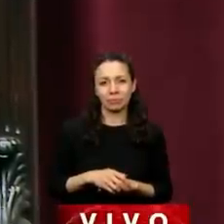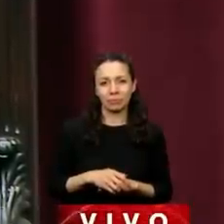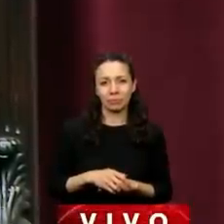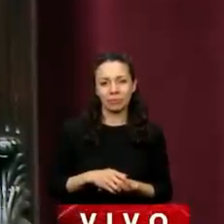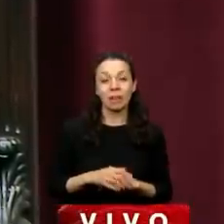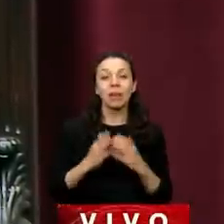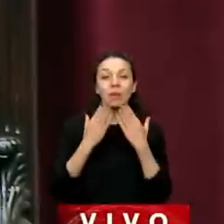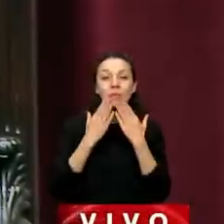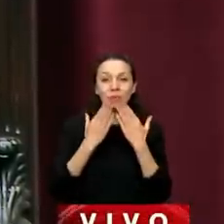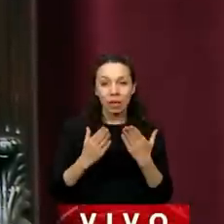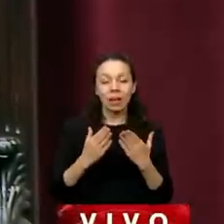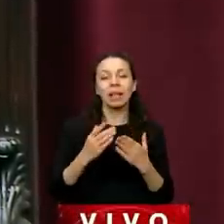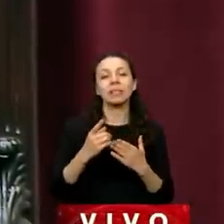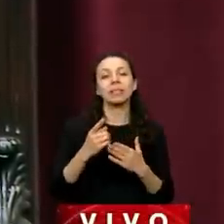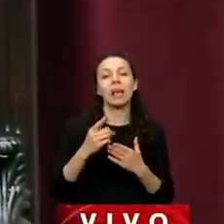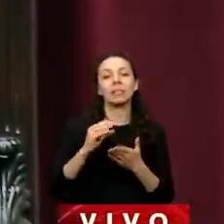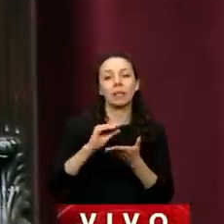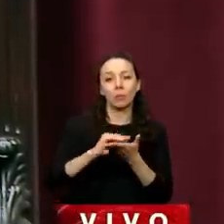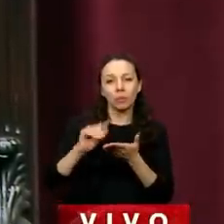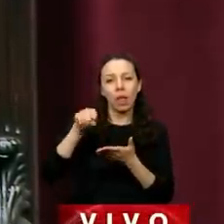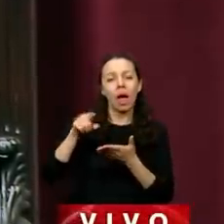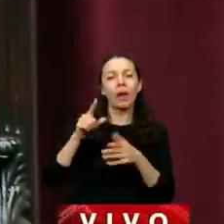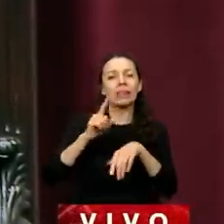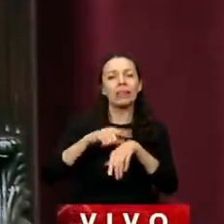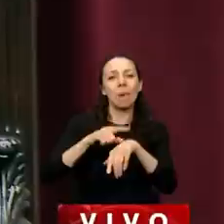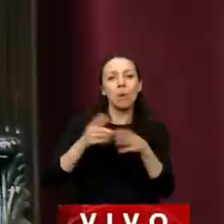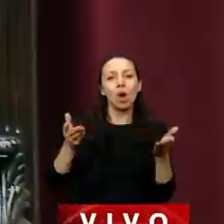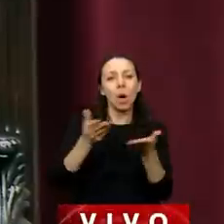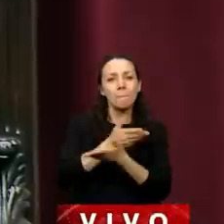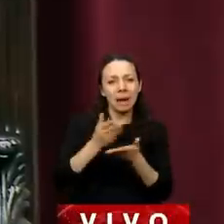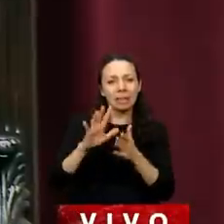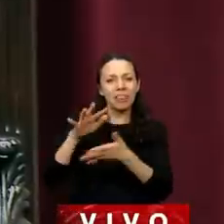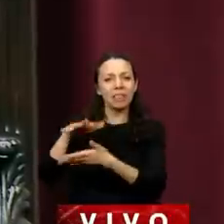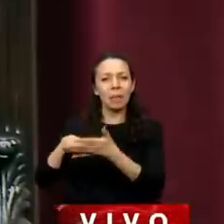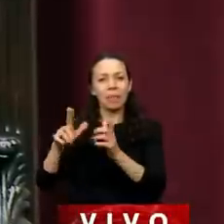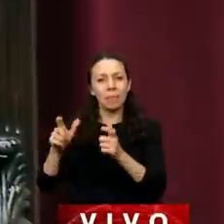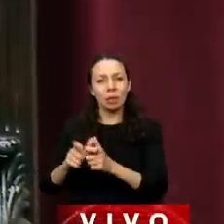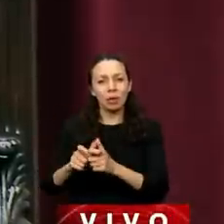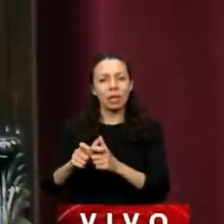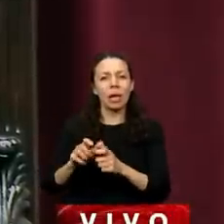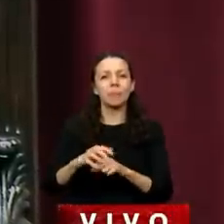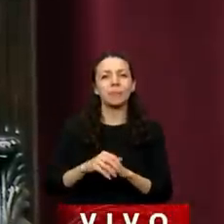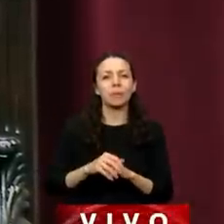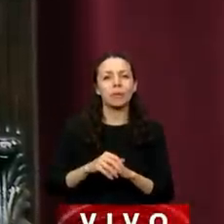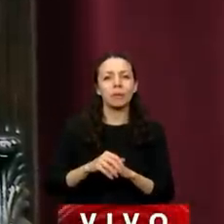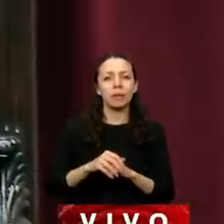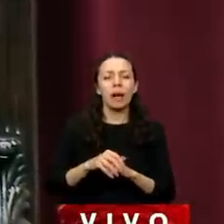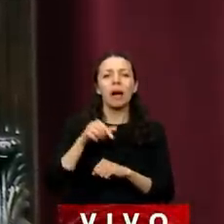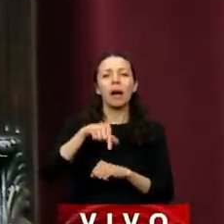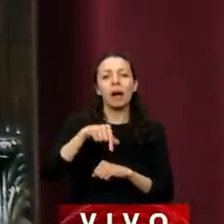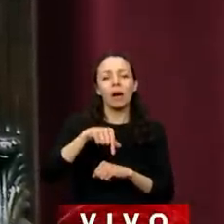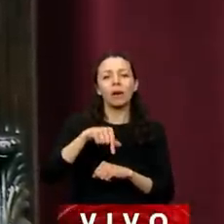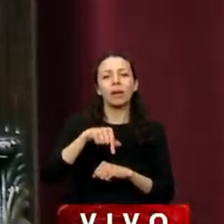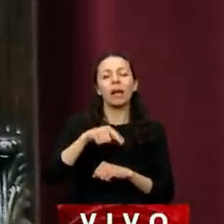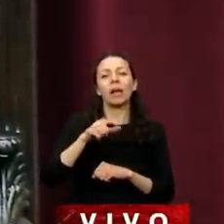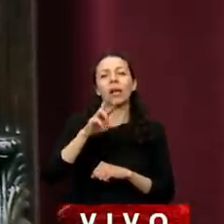Gracias, diputada Tabela. Comparten el tiempo del otro dictamen de minoría la diputada del PLA Romina y Vilca Alejandro. En uso de la palabra la